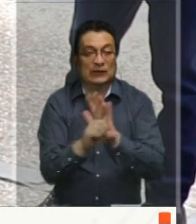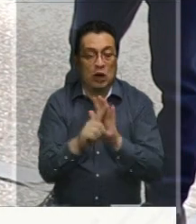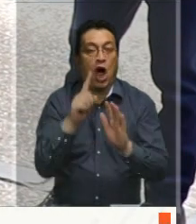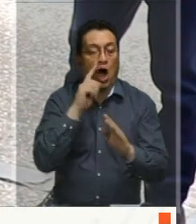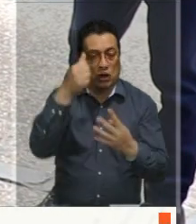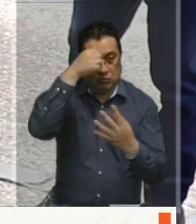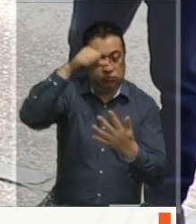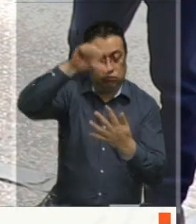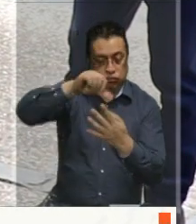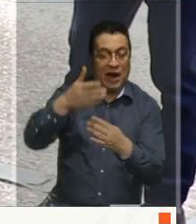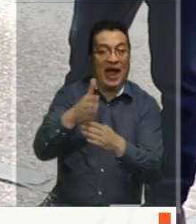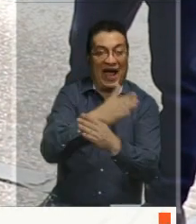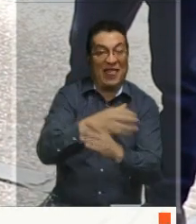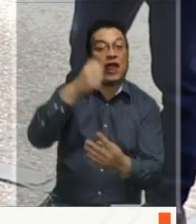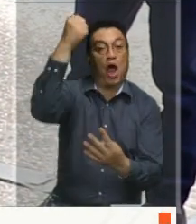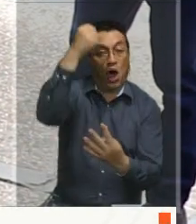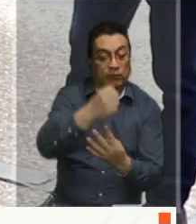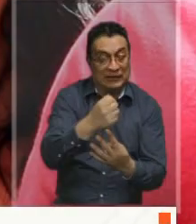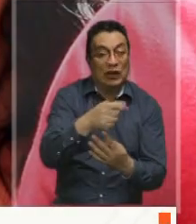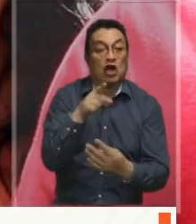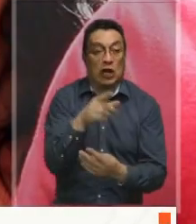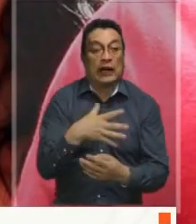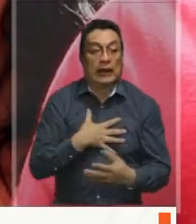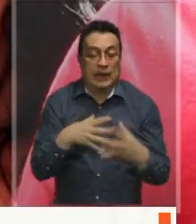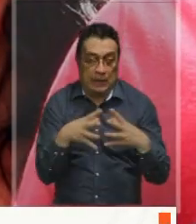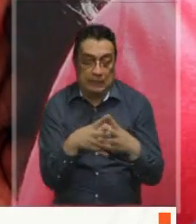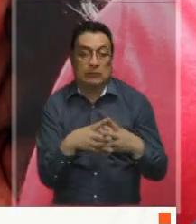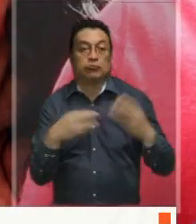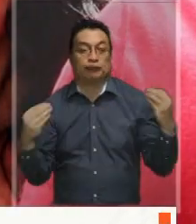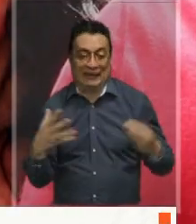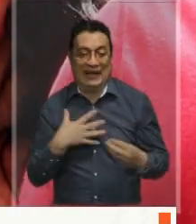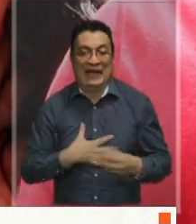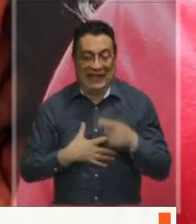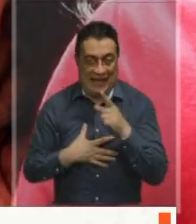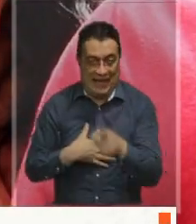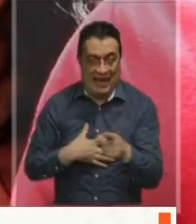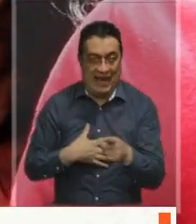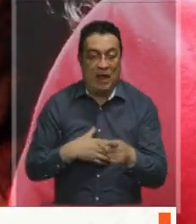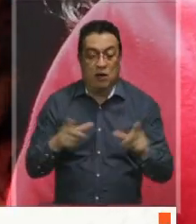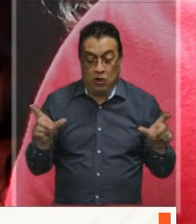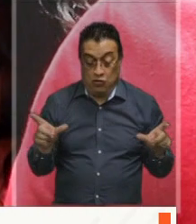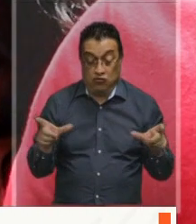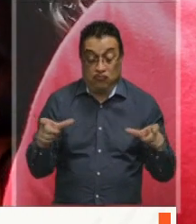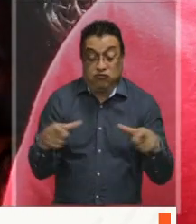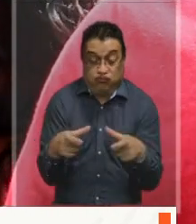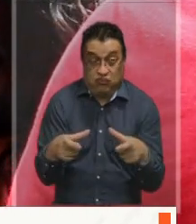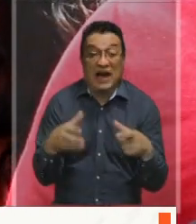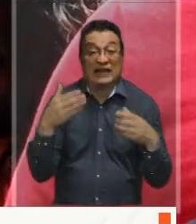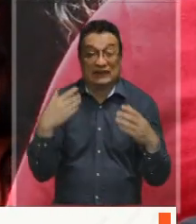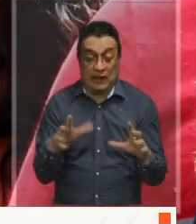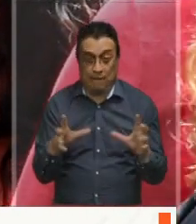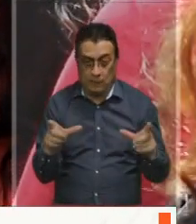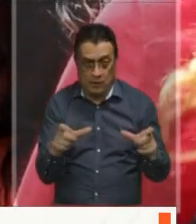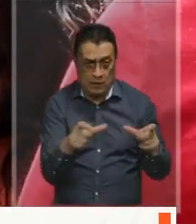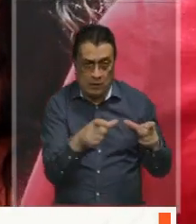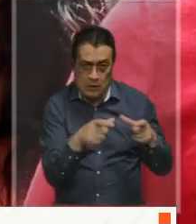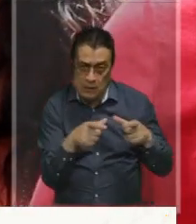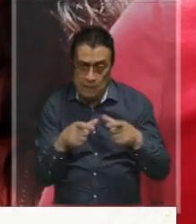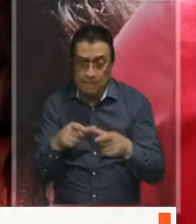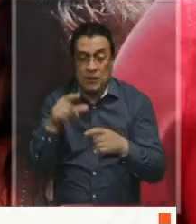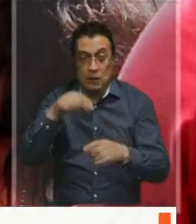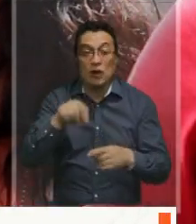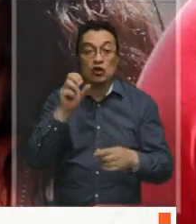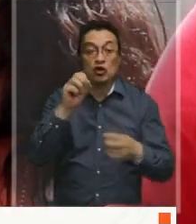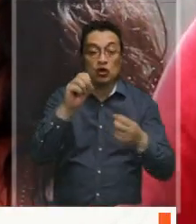condena previa por el delito de homicidio y trata de huir del sector, pero los anillos de seguridad que se habían instalado en